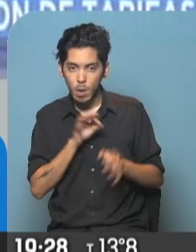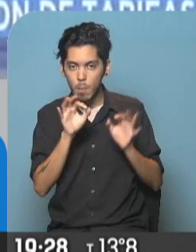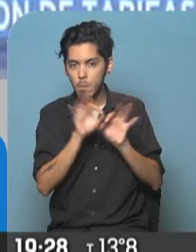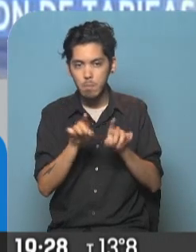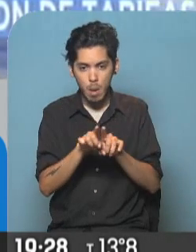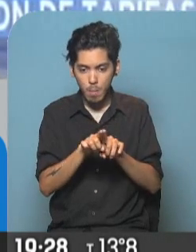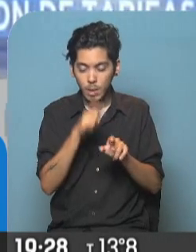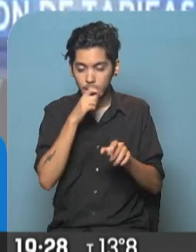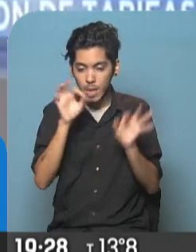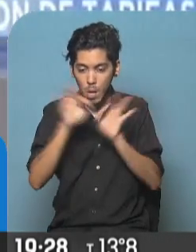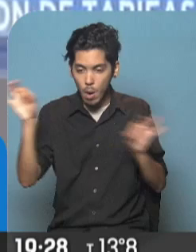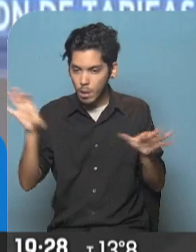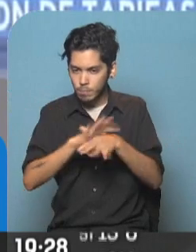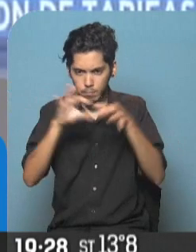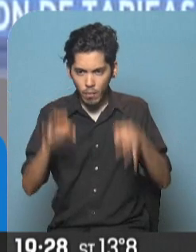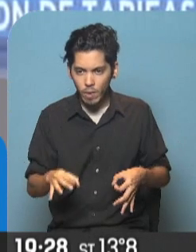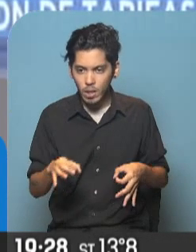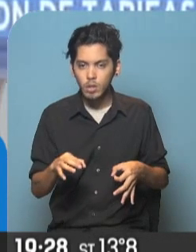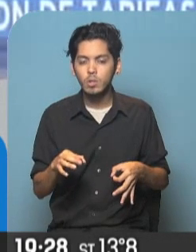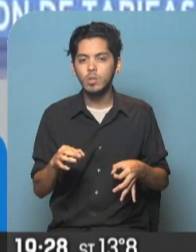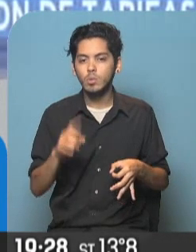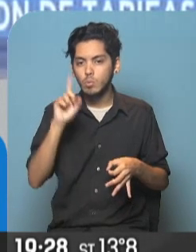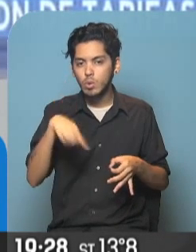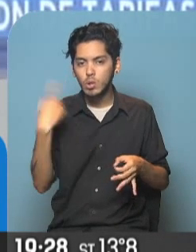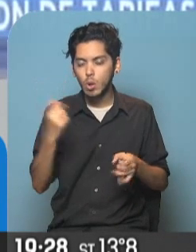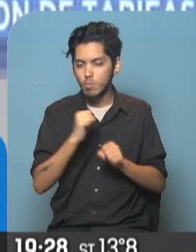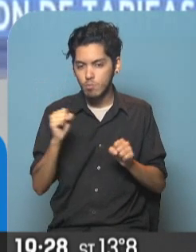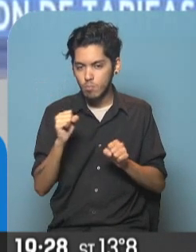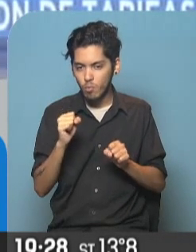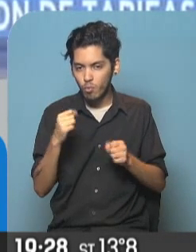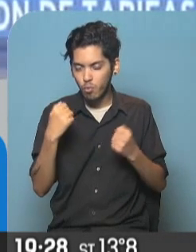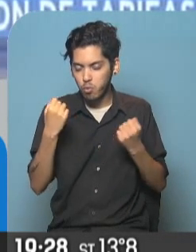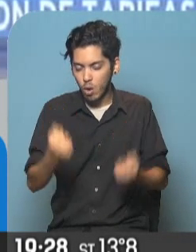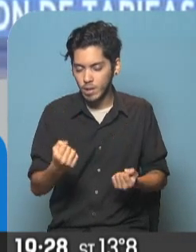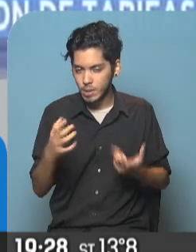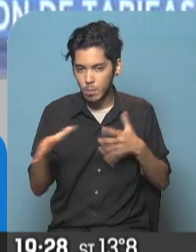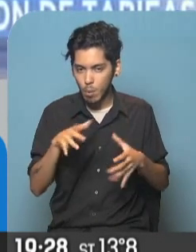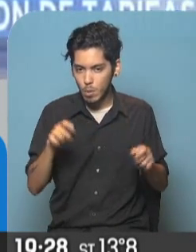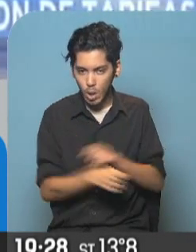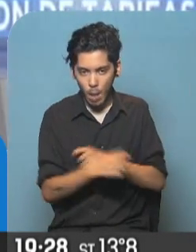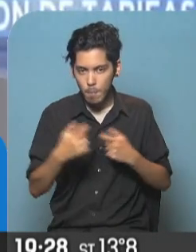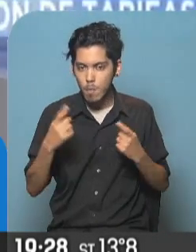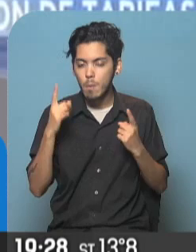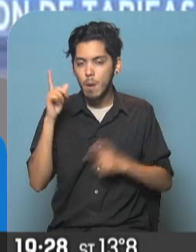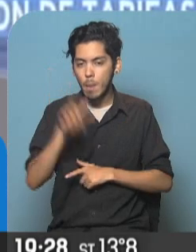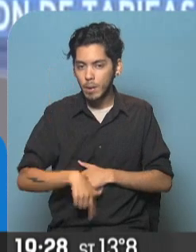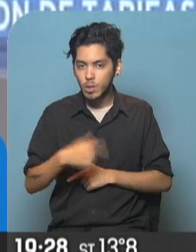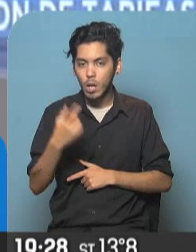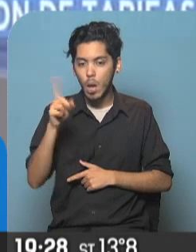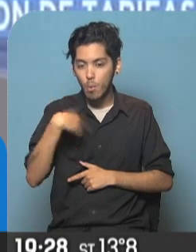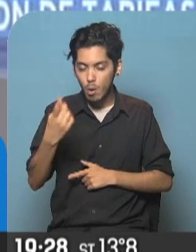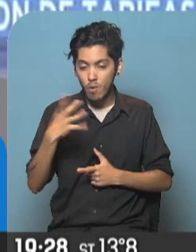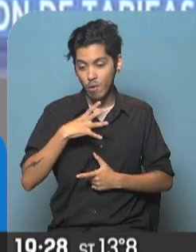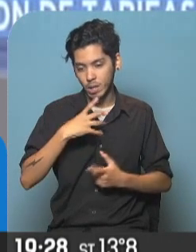el nivel está bien implicó un movimiento de shock para el bolsillo del consumidor que claramente eso es esa falla de